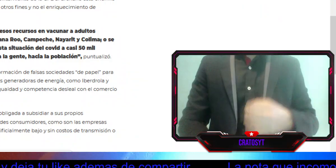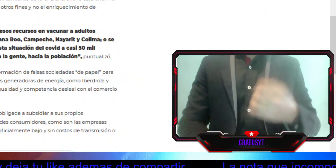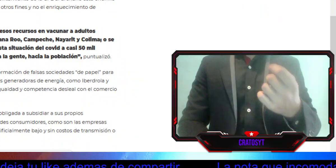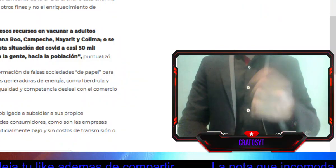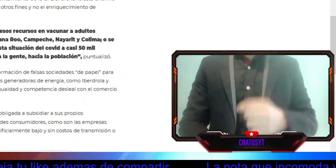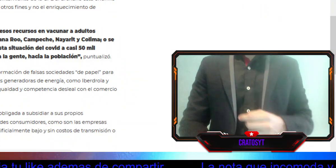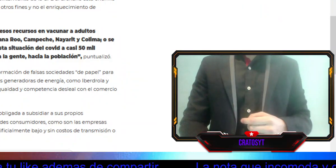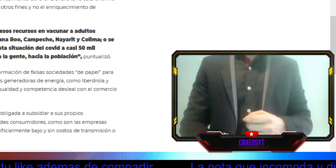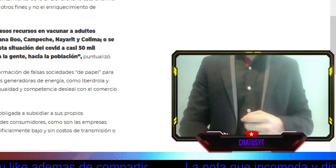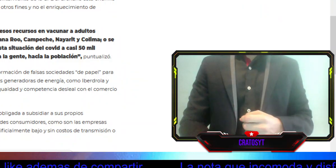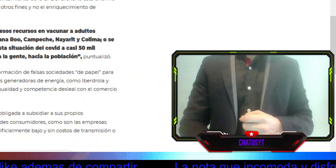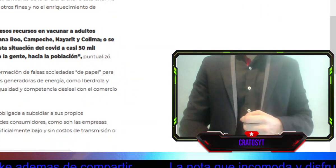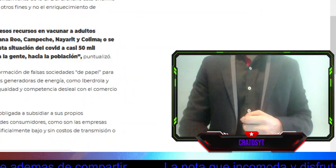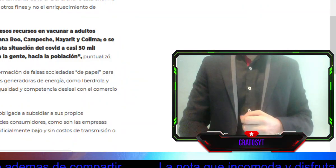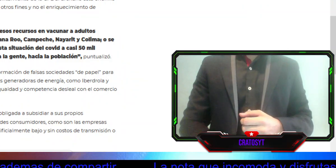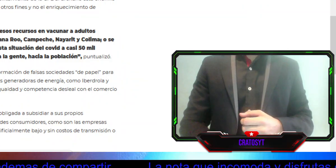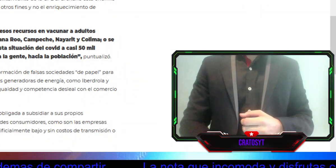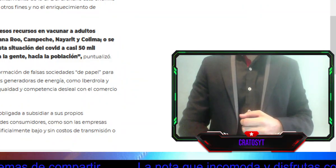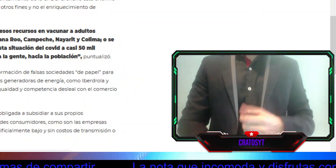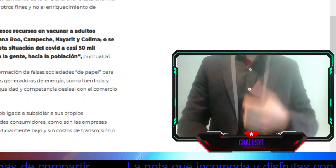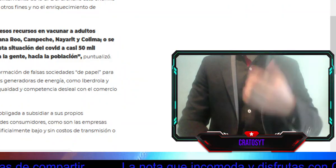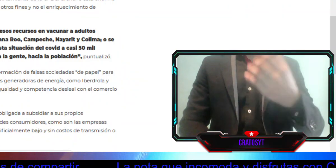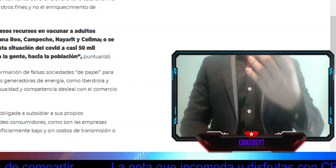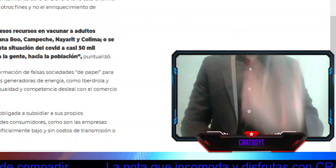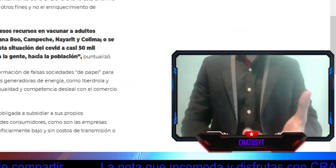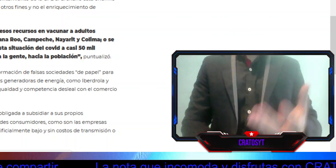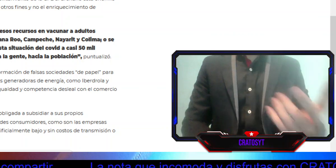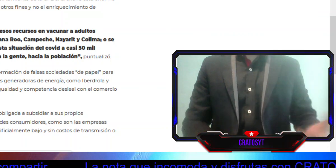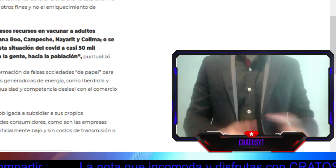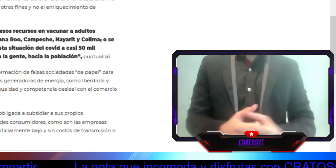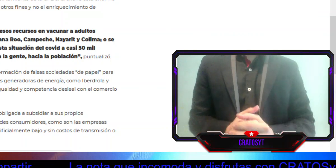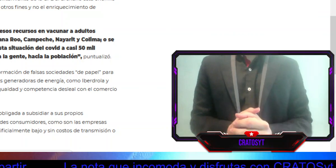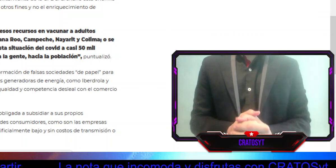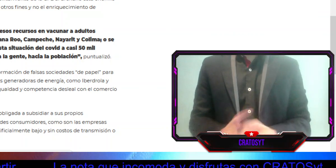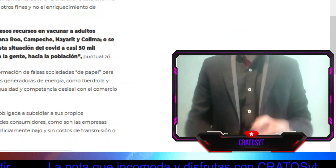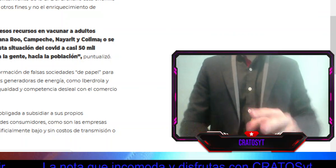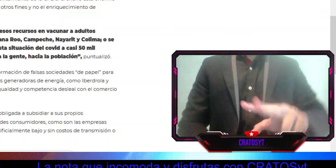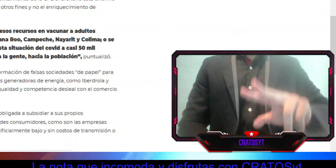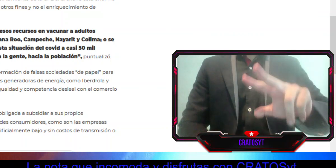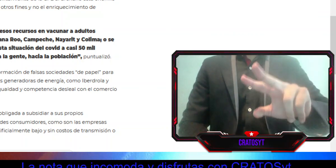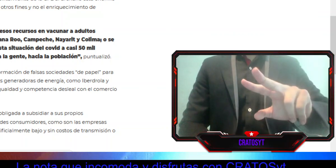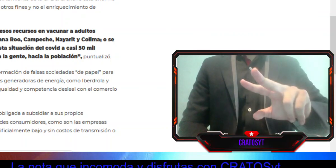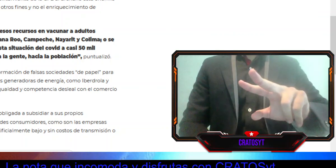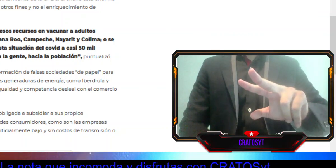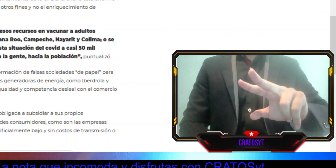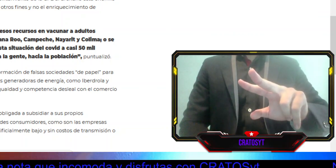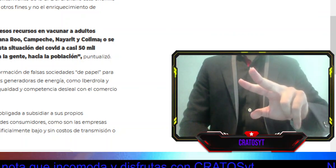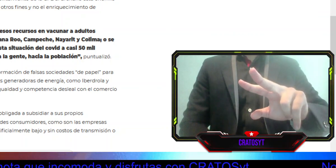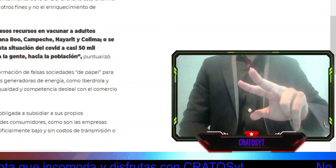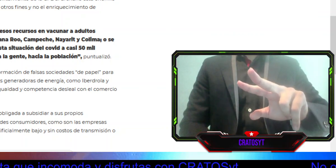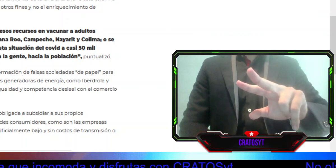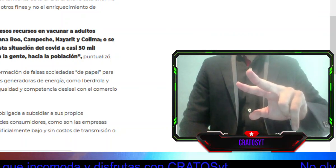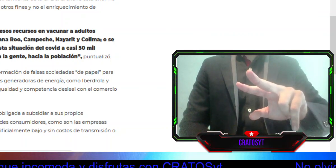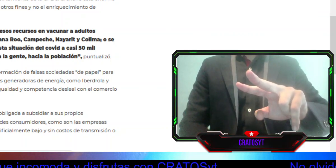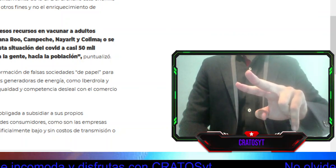imagines. Y no me queda nada más que decir, más que esta información les agradó, me puedes dejar un like, un comentario, suscribirse y nada. Nos vemos, gracias por verlo, hasta la próxima y adiós.